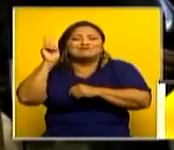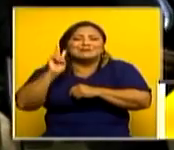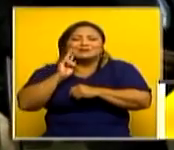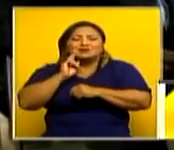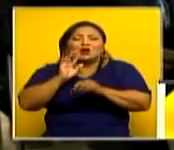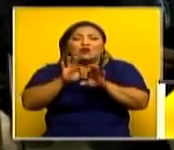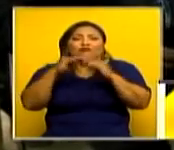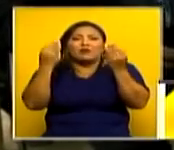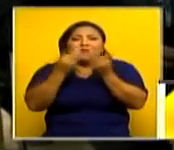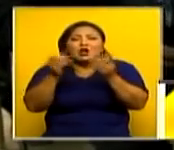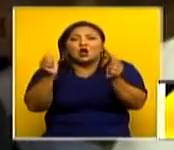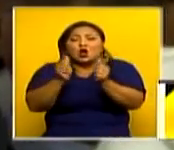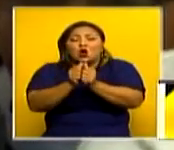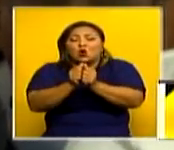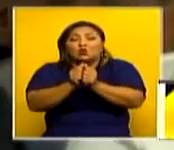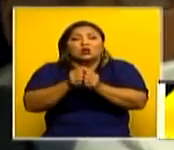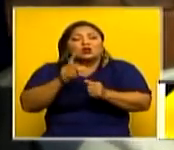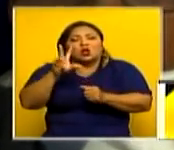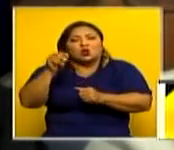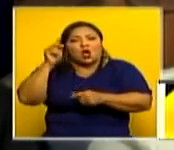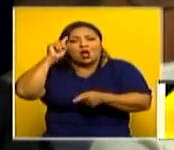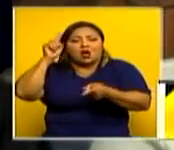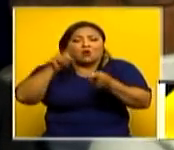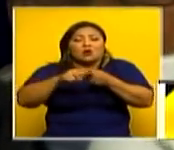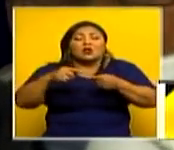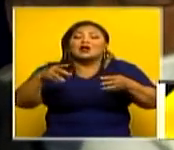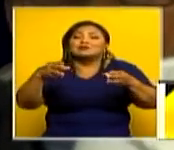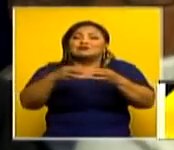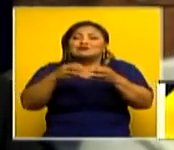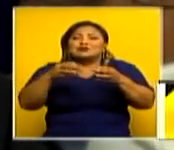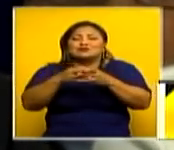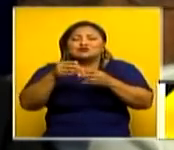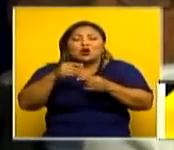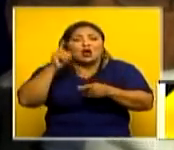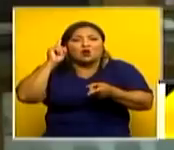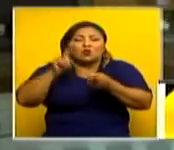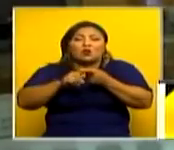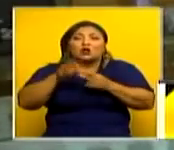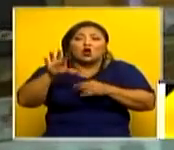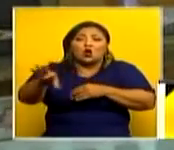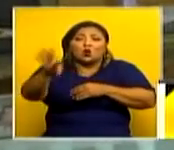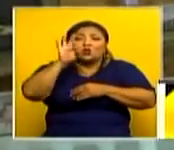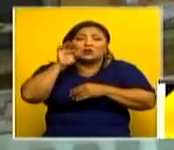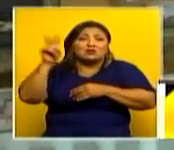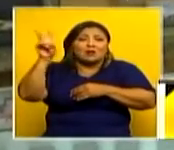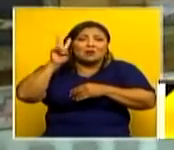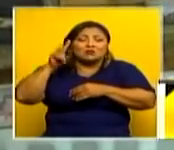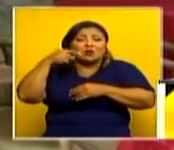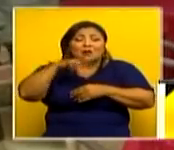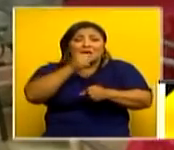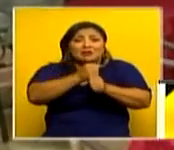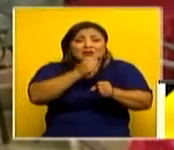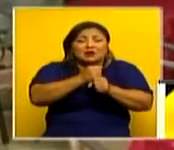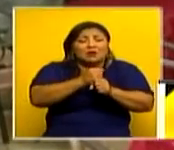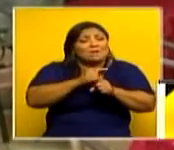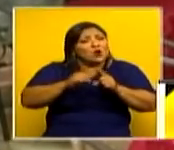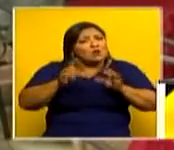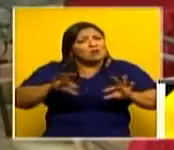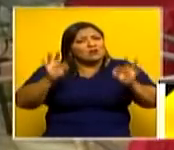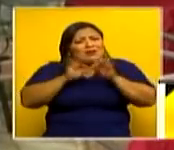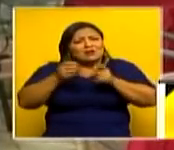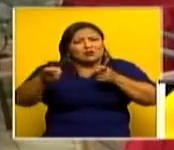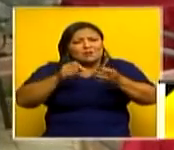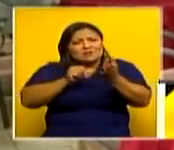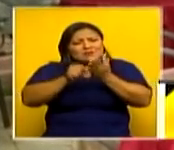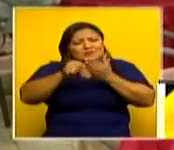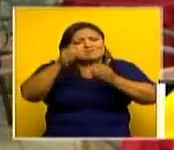de que se contraten a venezolanos, señala la Asociación de Meseros y Bartenders, solo que debe haber un control por parte del Ministerio de Trabajo para